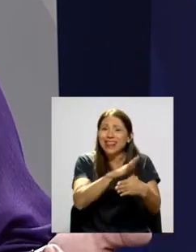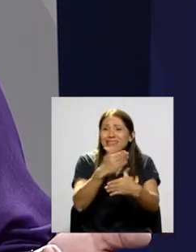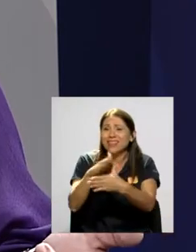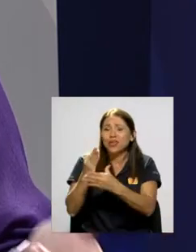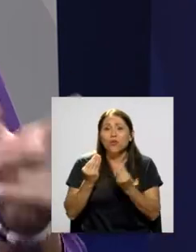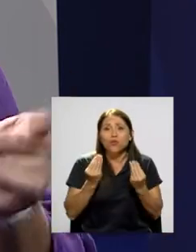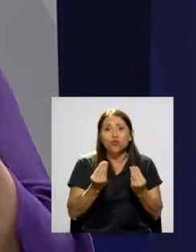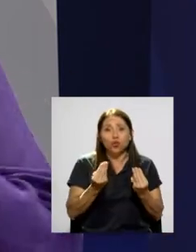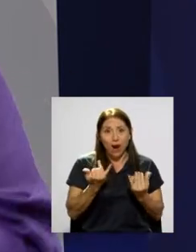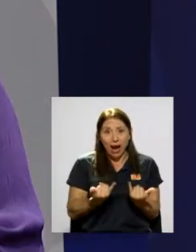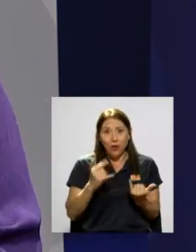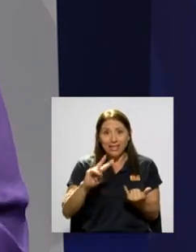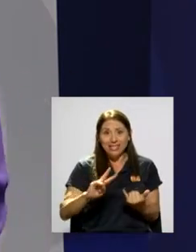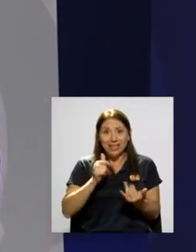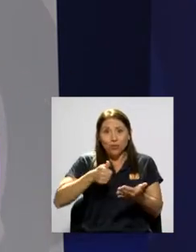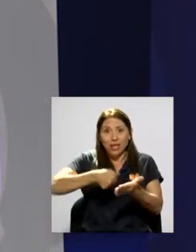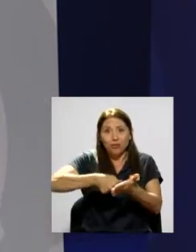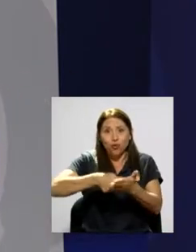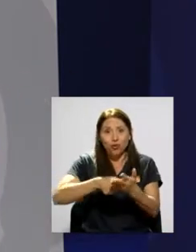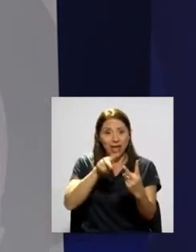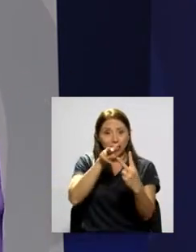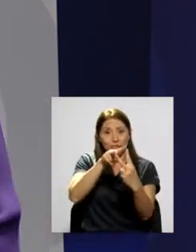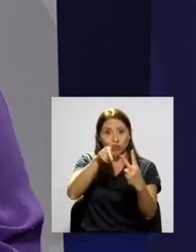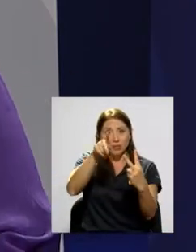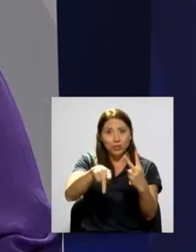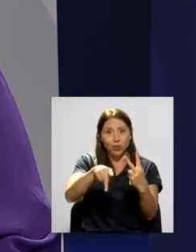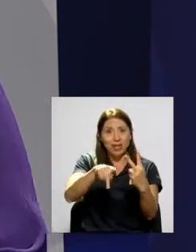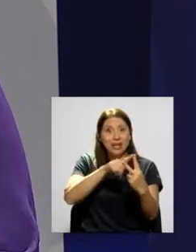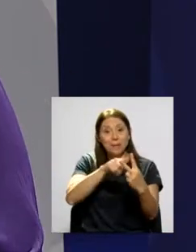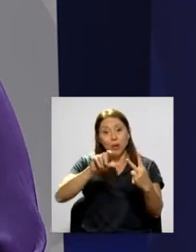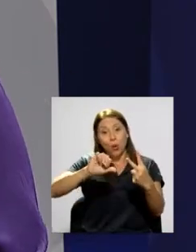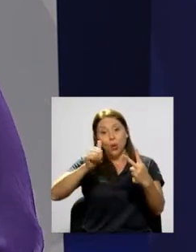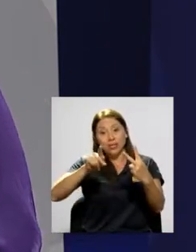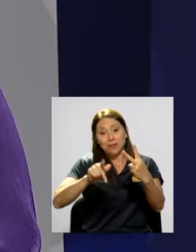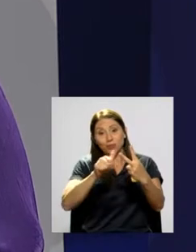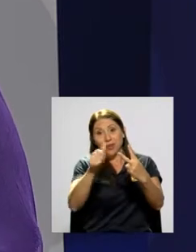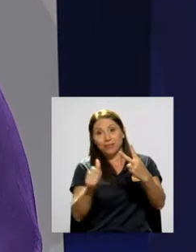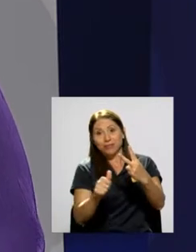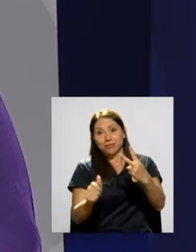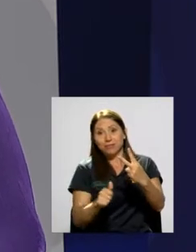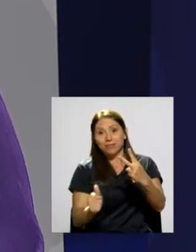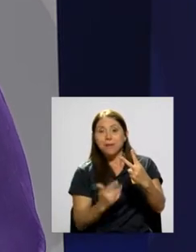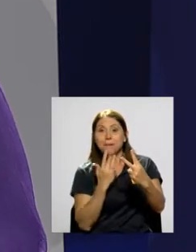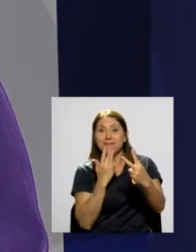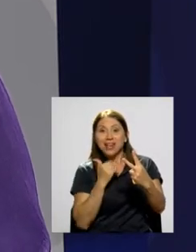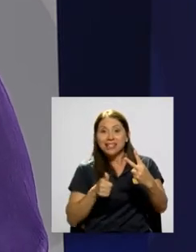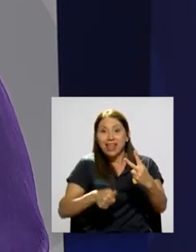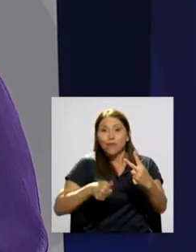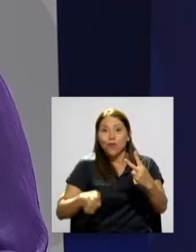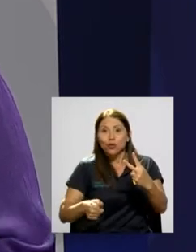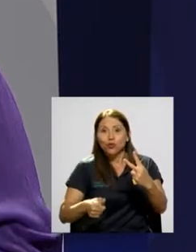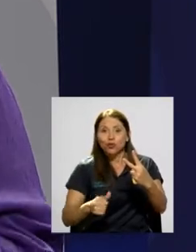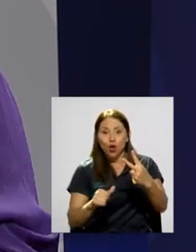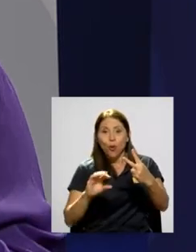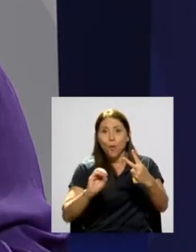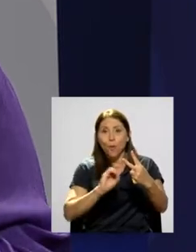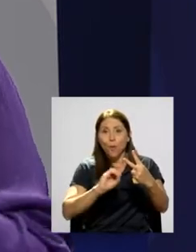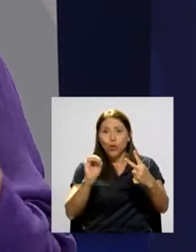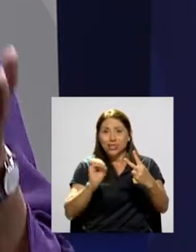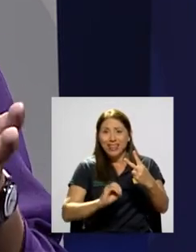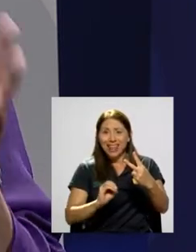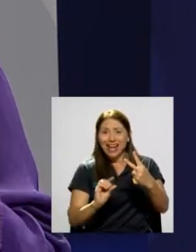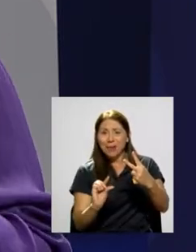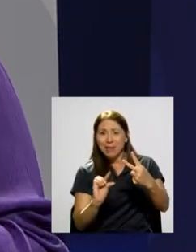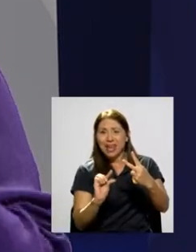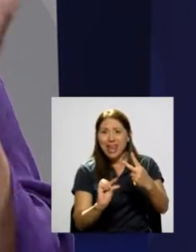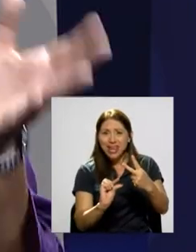segunda ronda, pero las siguientes personas que le seguían en preferencia de votos, le seguían por un margen muy pequeño, ¿verdad? Entonces estamos viendo un voto donde no